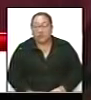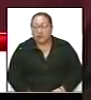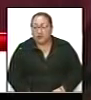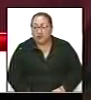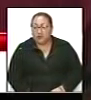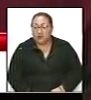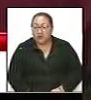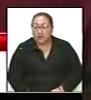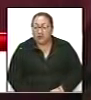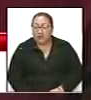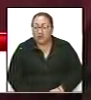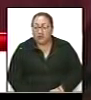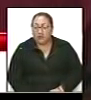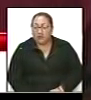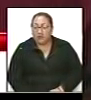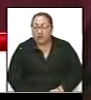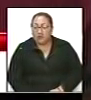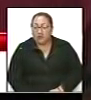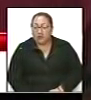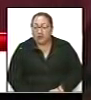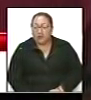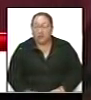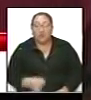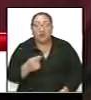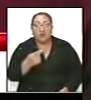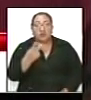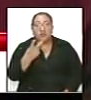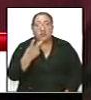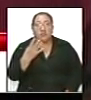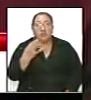o petróleo se señala que son